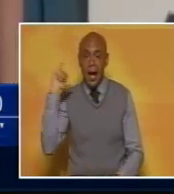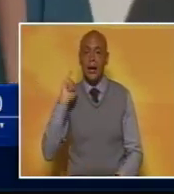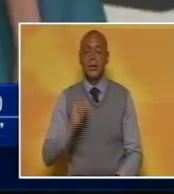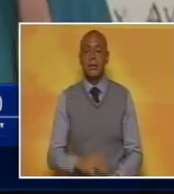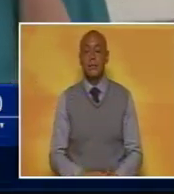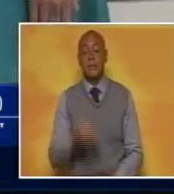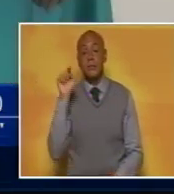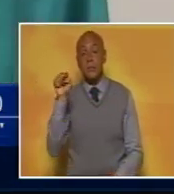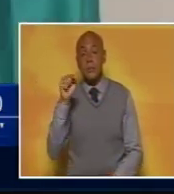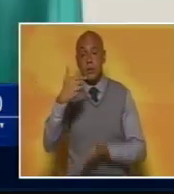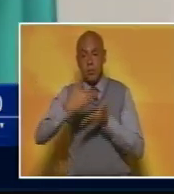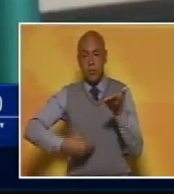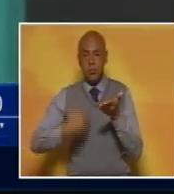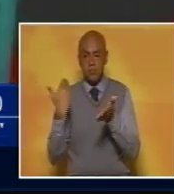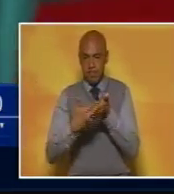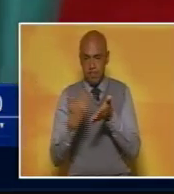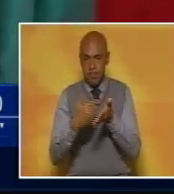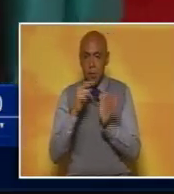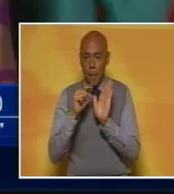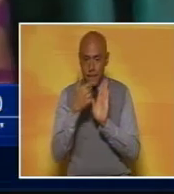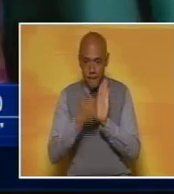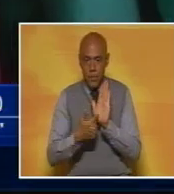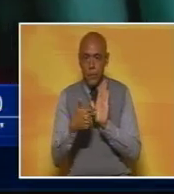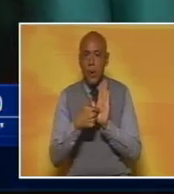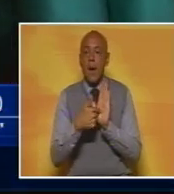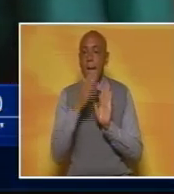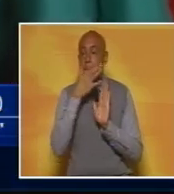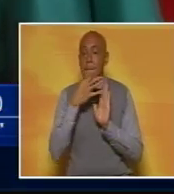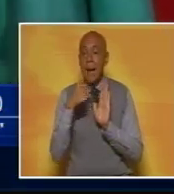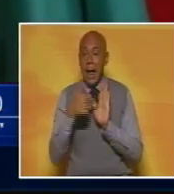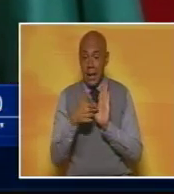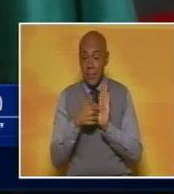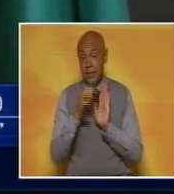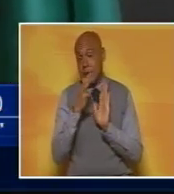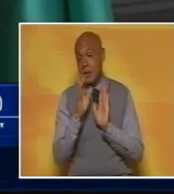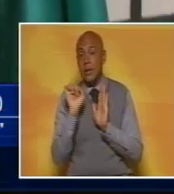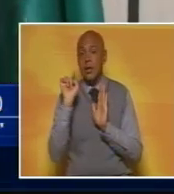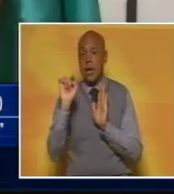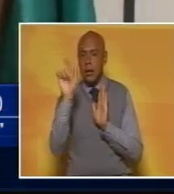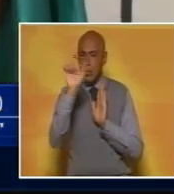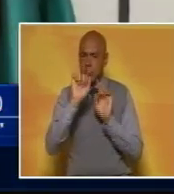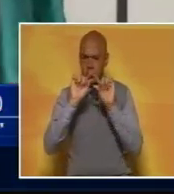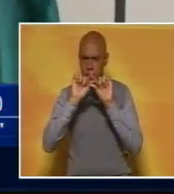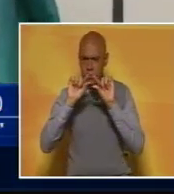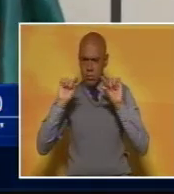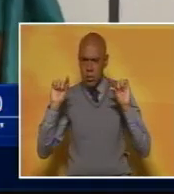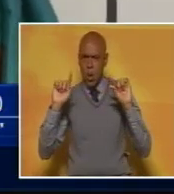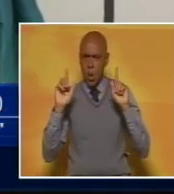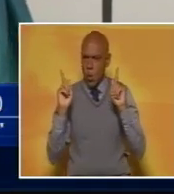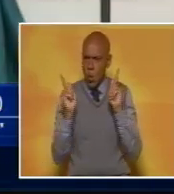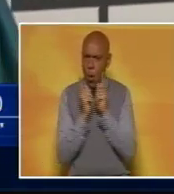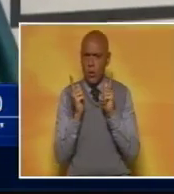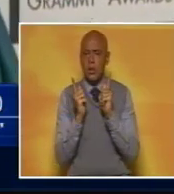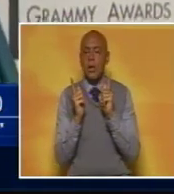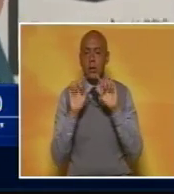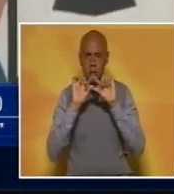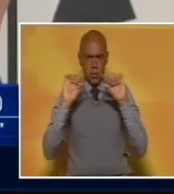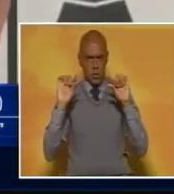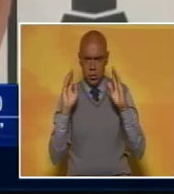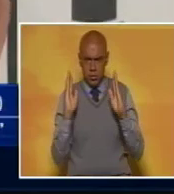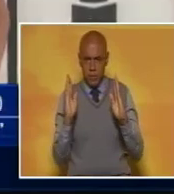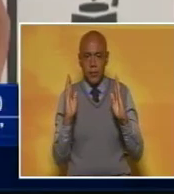estaba archivado porque, según la letra supuestamente infractora, está constituida por frases cortas que carecen del mínimo